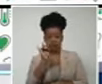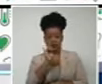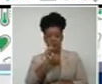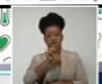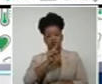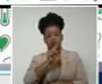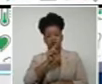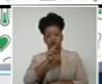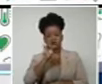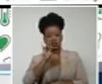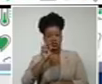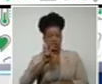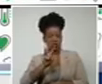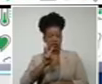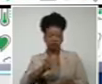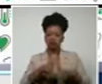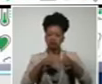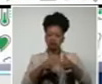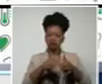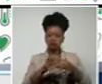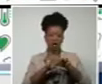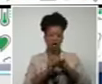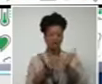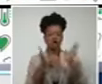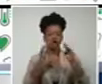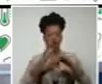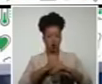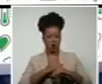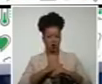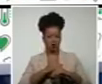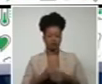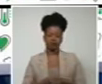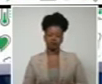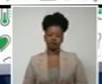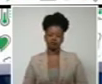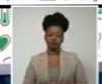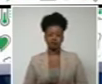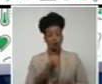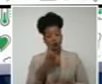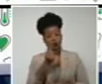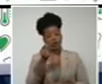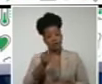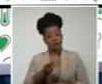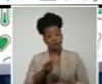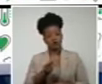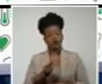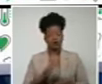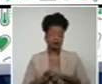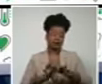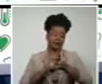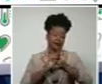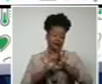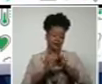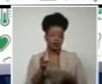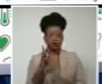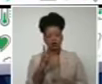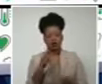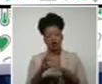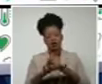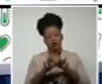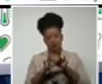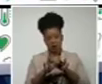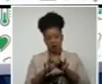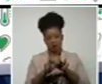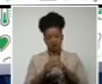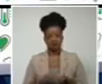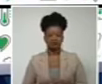evolución clínica favorable, al tiempo que se mantiene un caso reportado como crítico y 3 graves. Y en la jornada